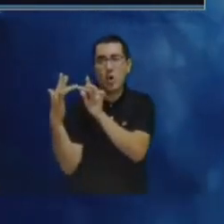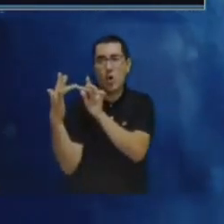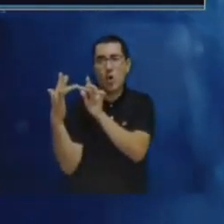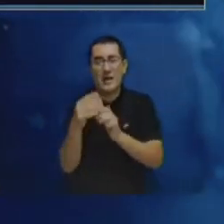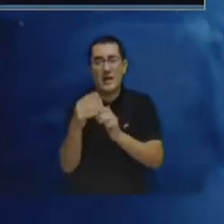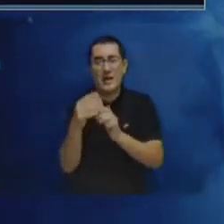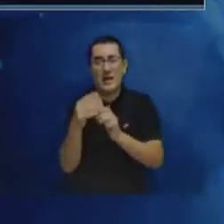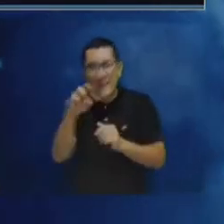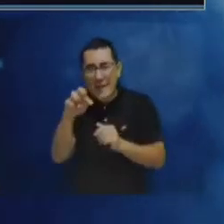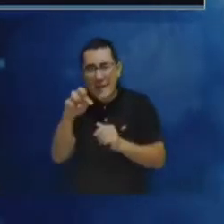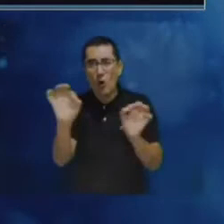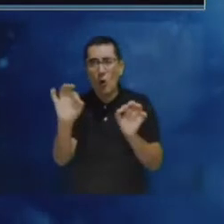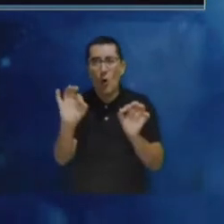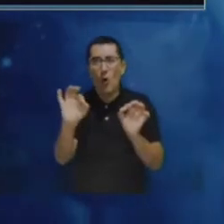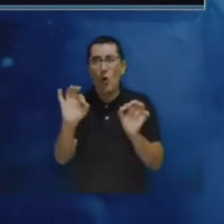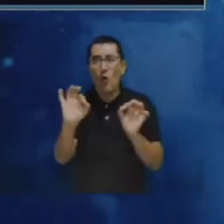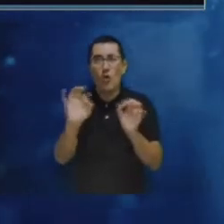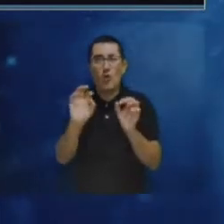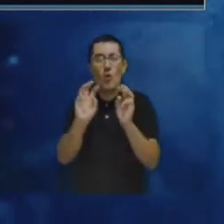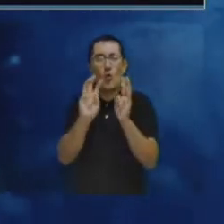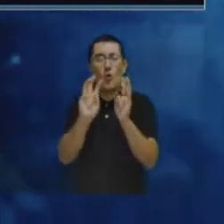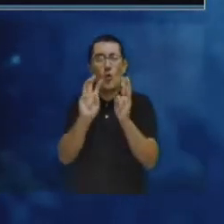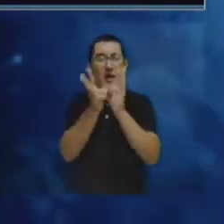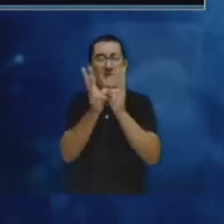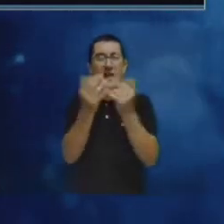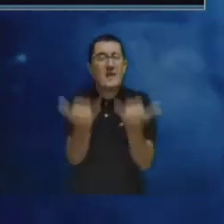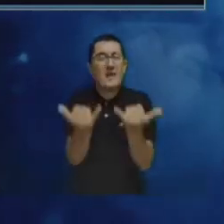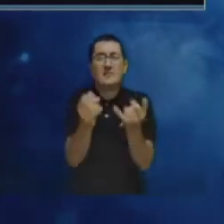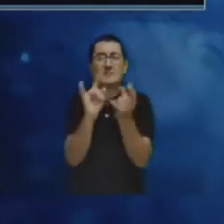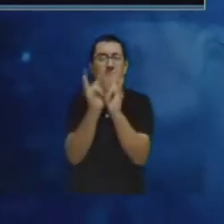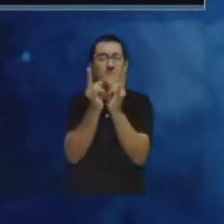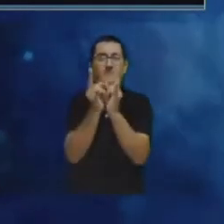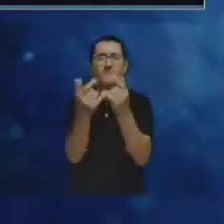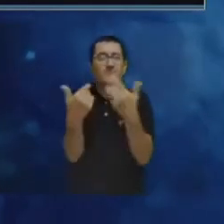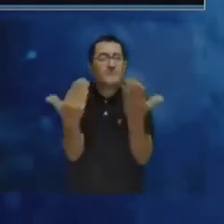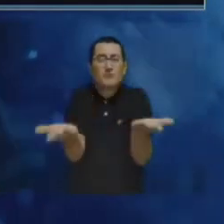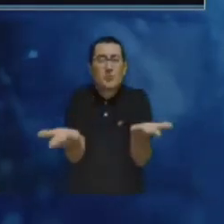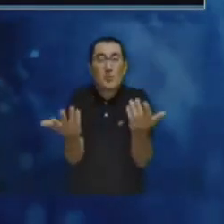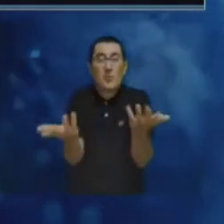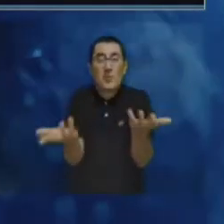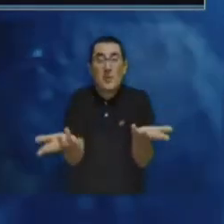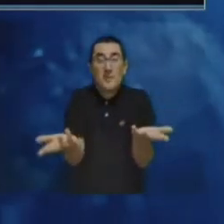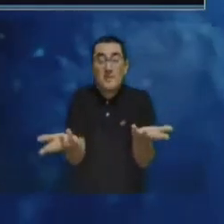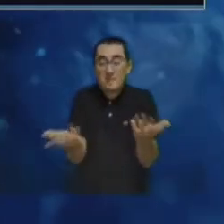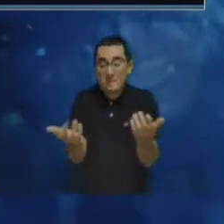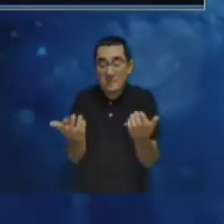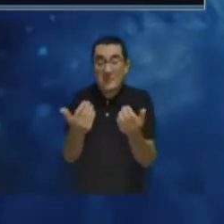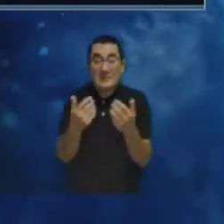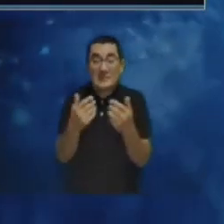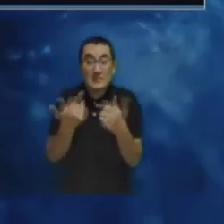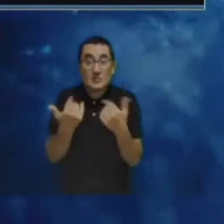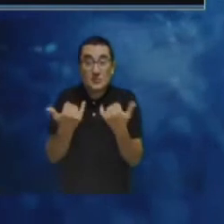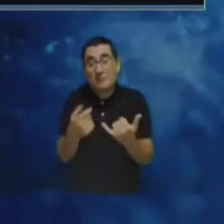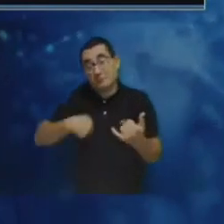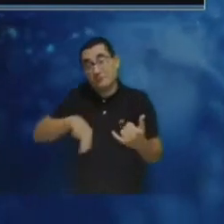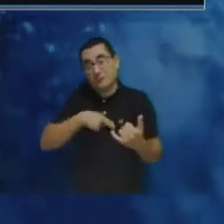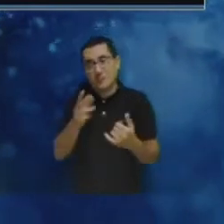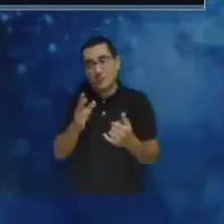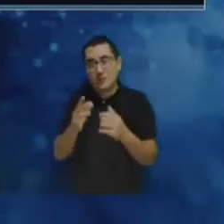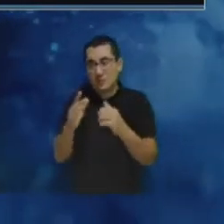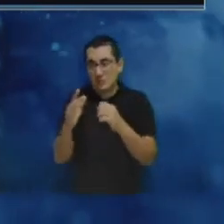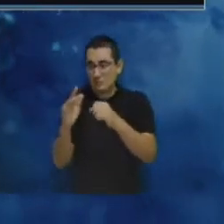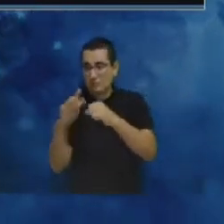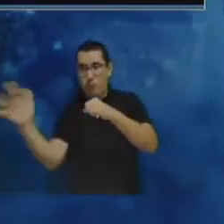través de Wi-Fi, de alguna manera, pero obviamente inalámbrica. Entonces, vemos que el espectro acá